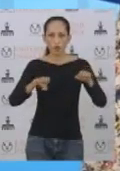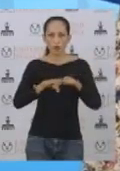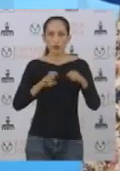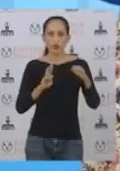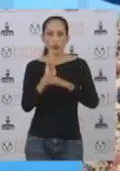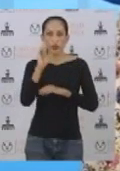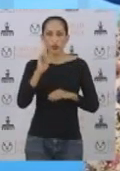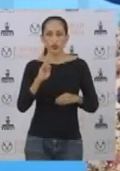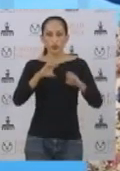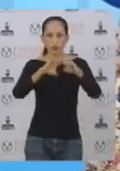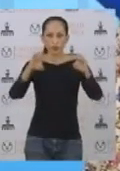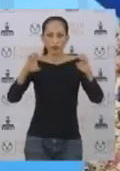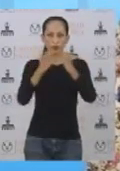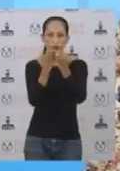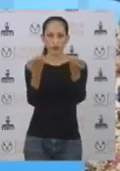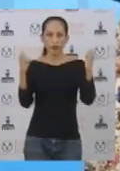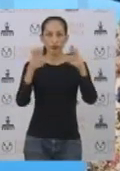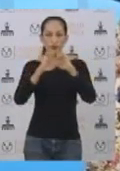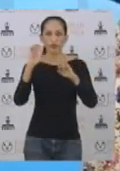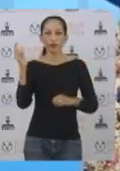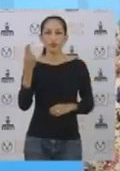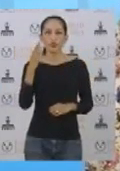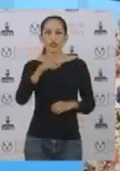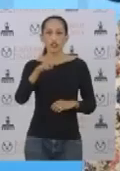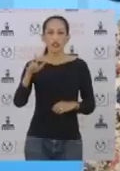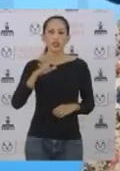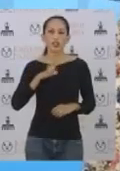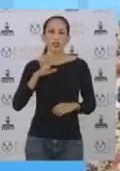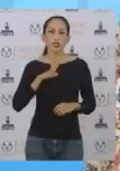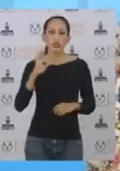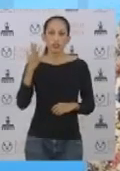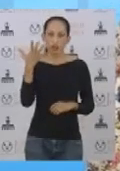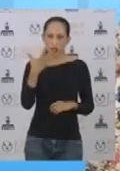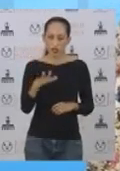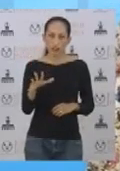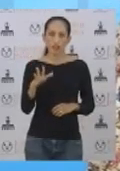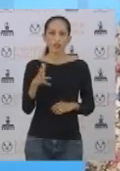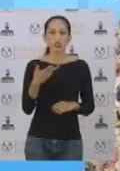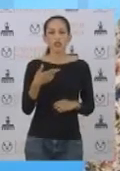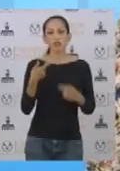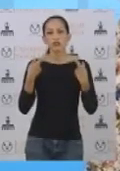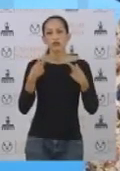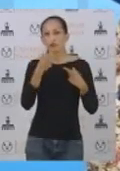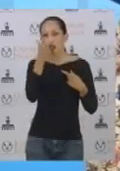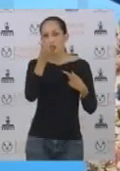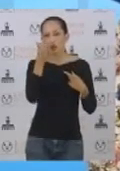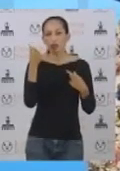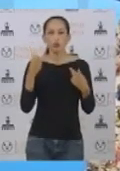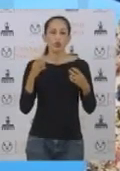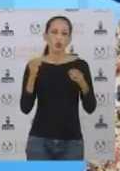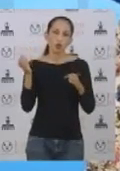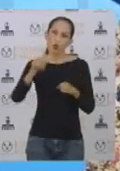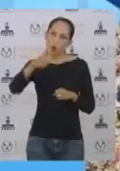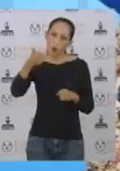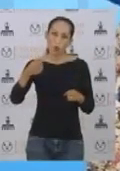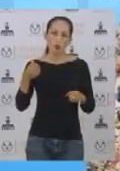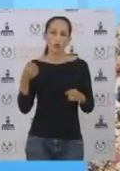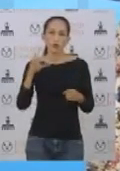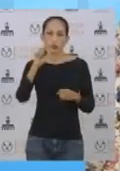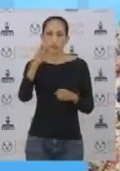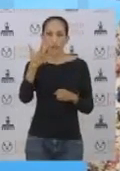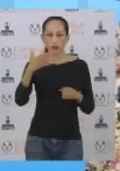el Estadio Universitario. Y existe una base de 10 elementos que ya tienen experiencia y 25 jóvenes que se integran por primera